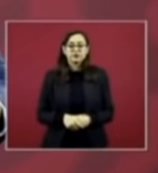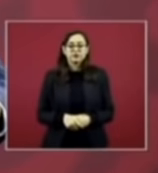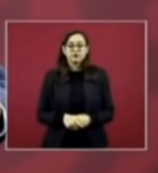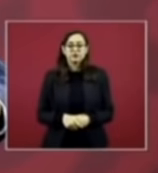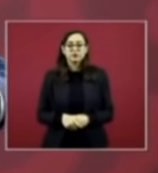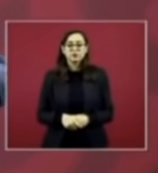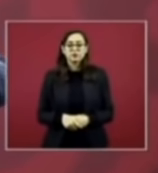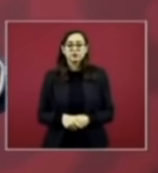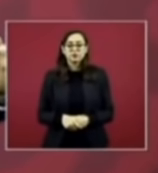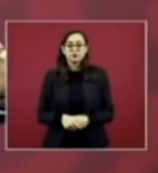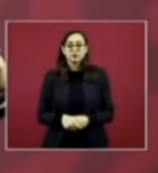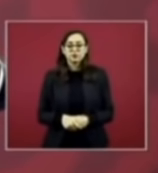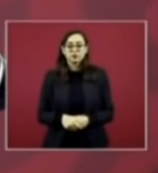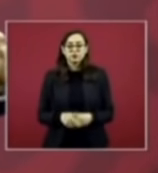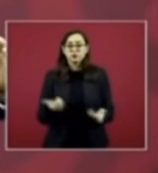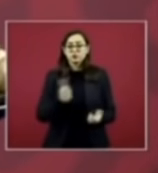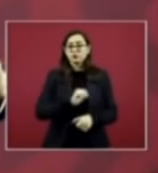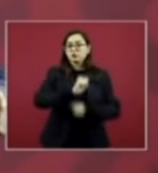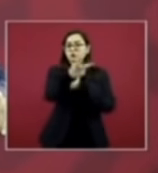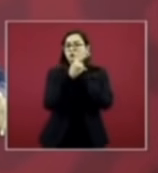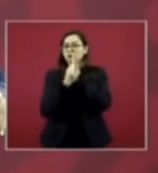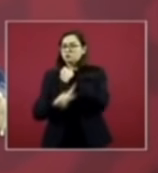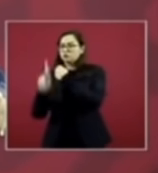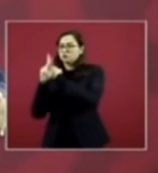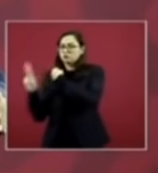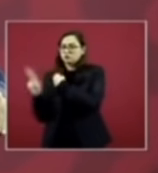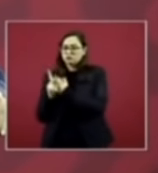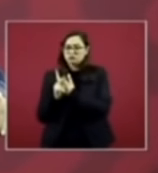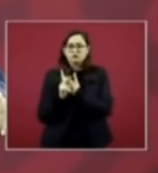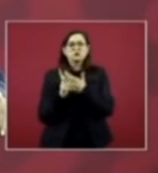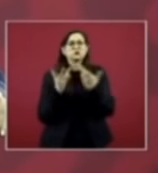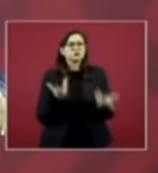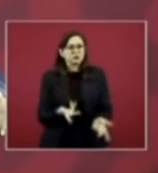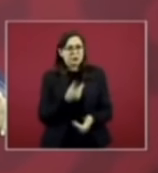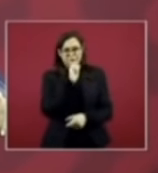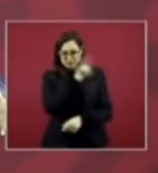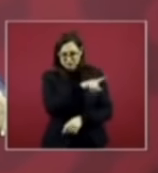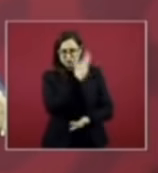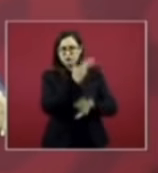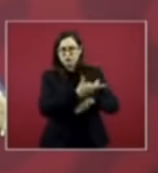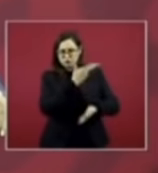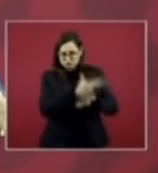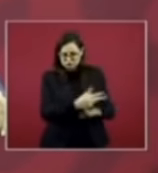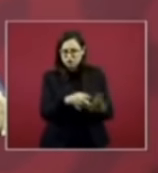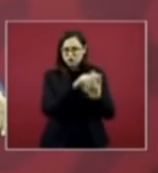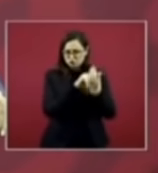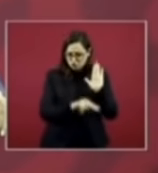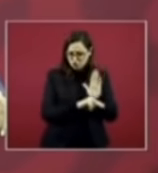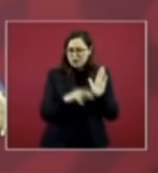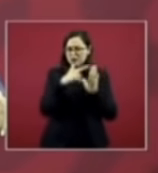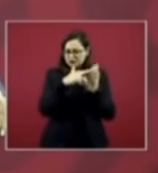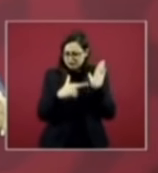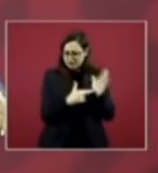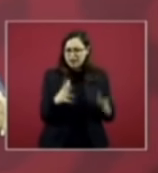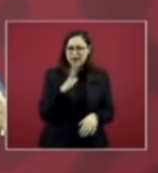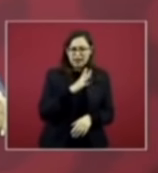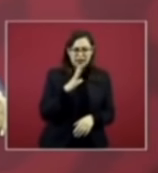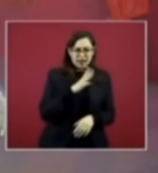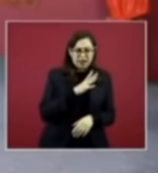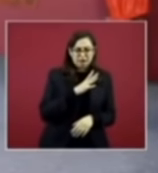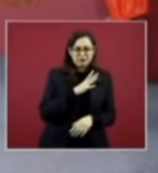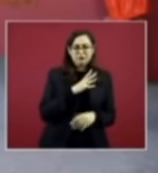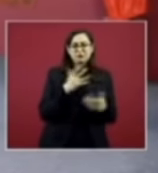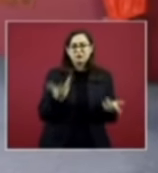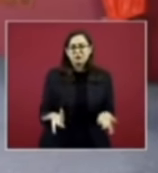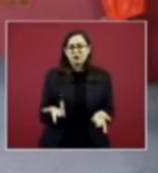al revelar casas en estados unidos de lo que